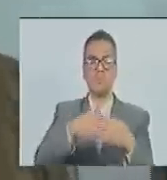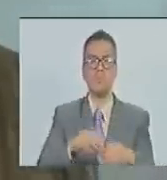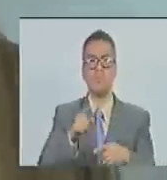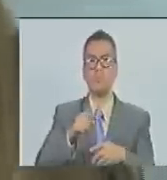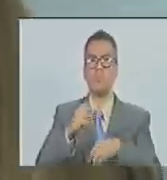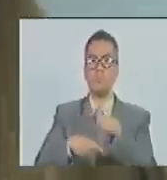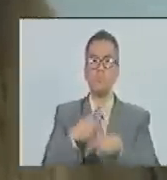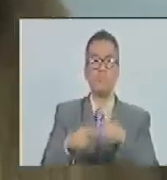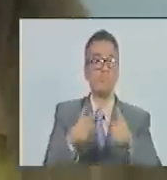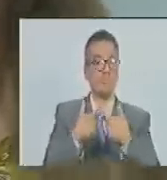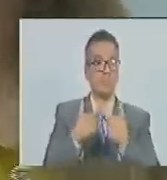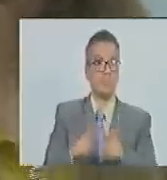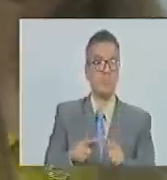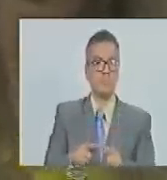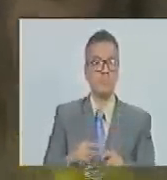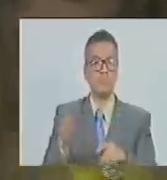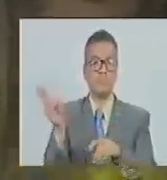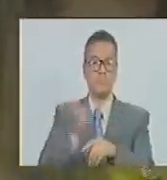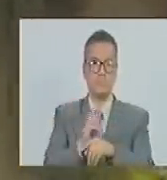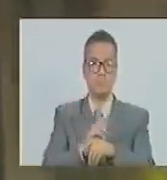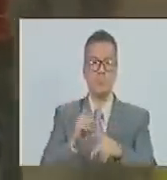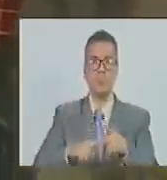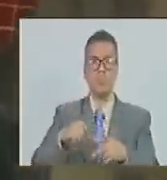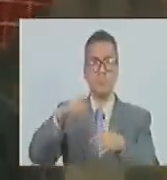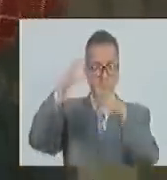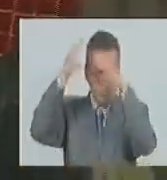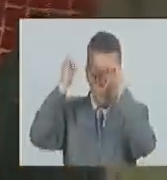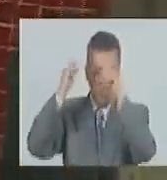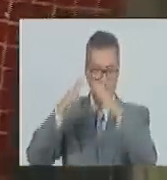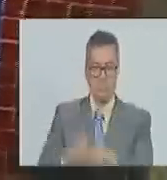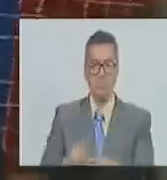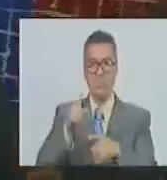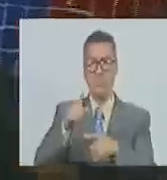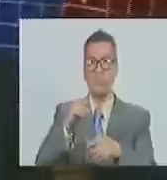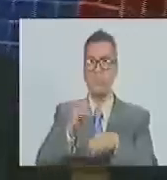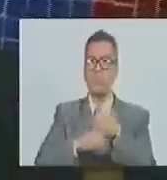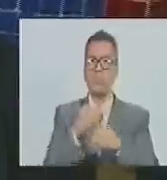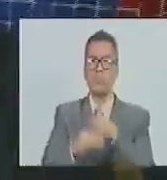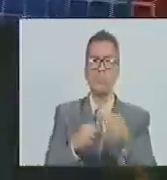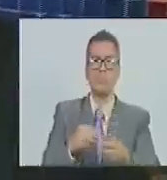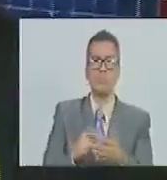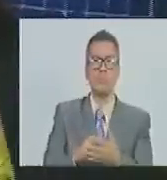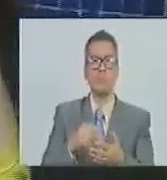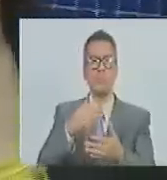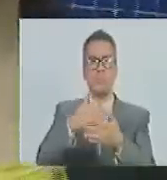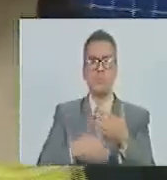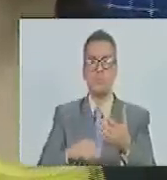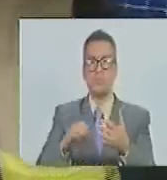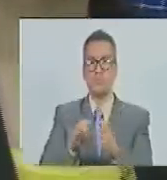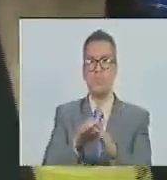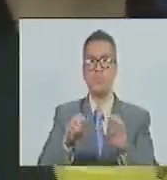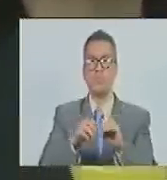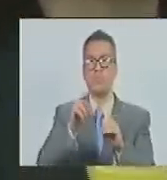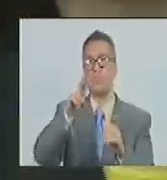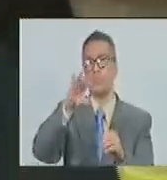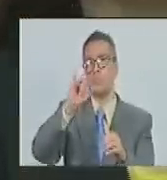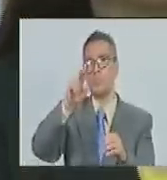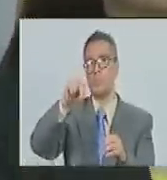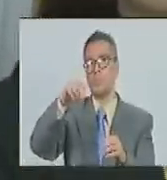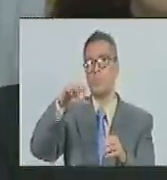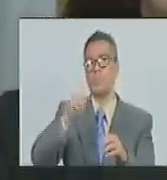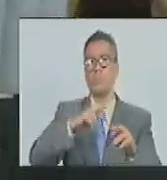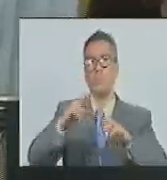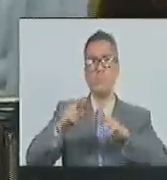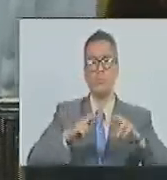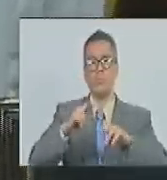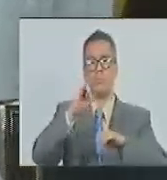a la liberación inmediata del diplomático de conformidad a lo establecido en la Convención de Viena sobre